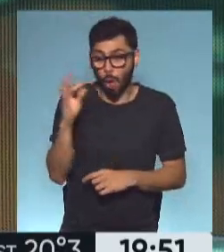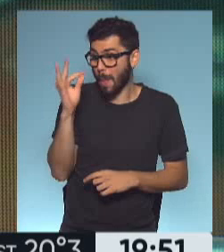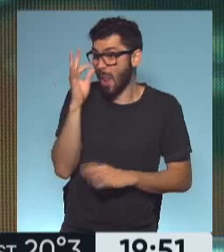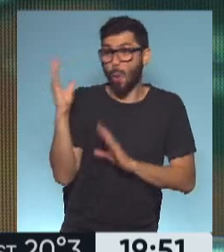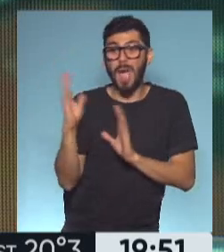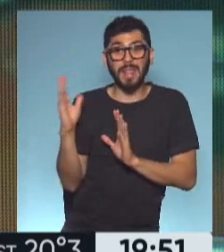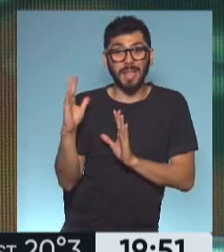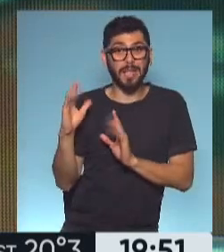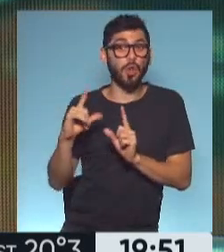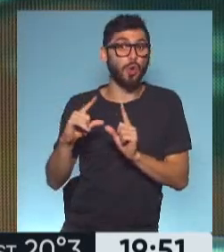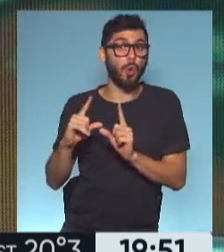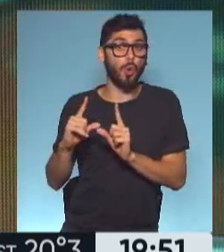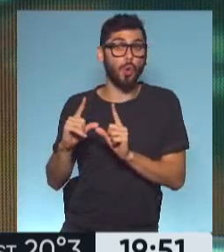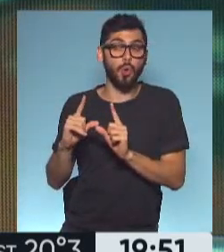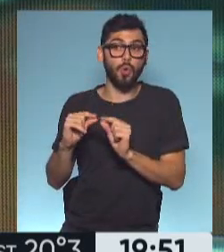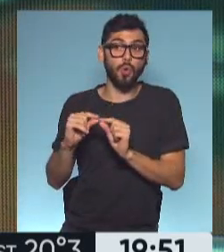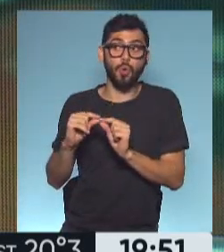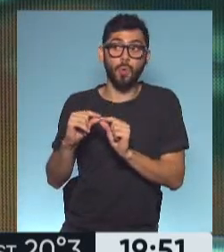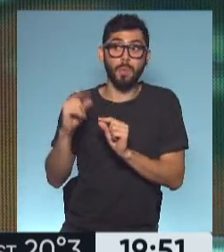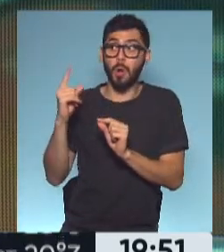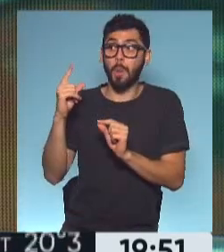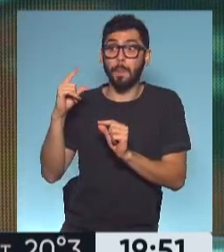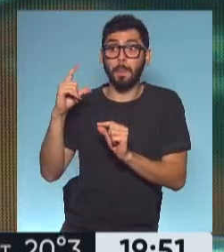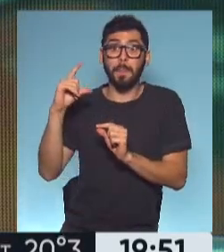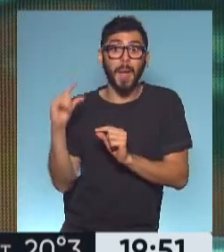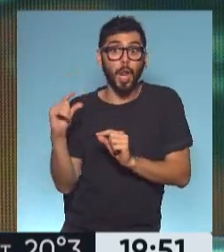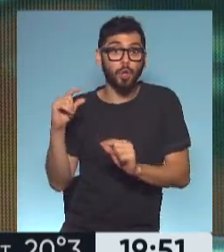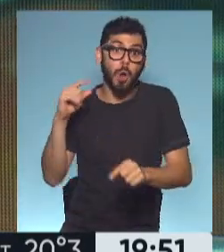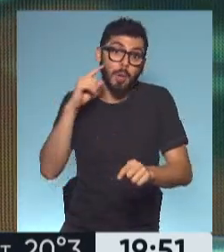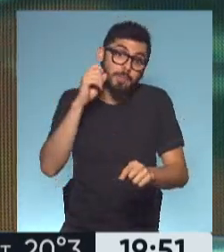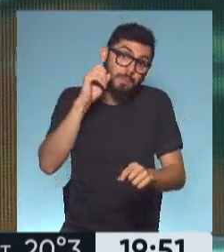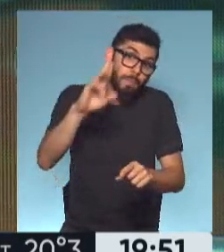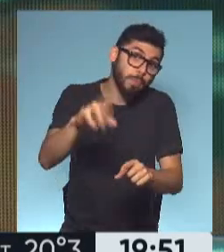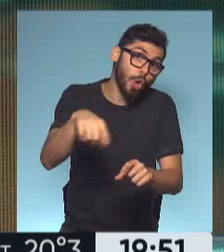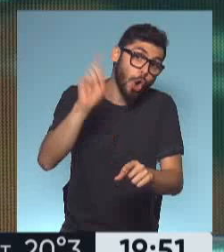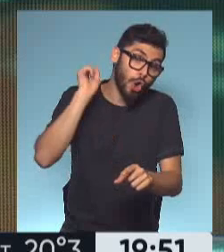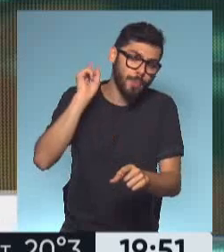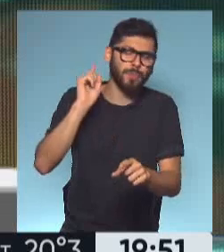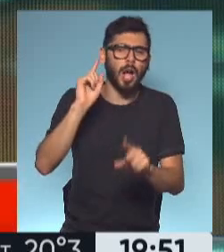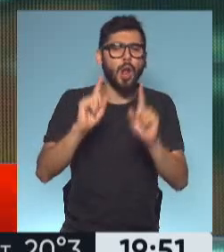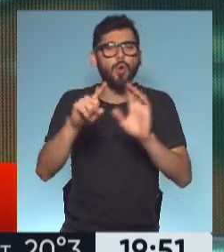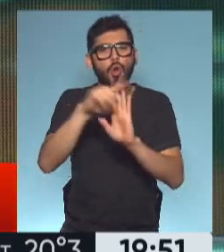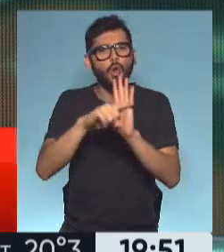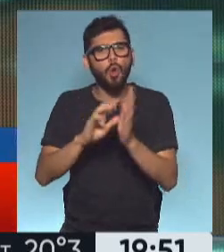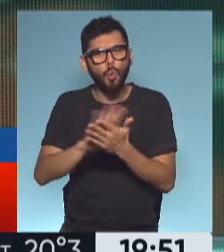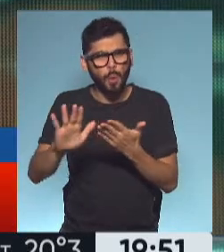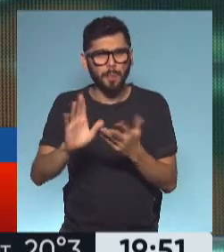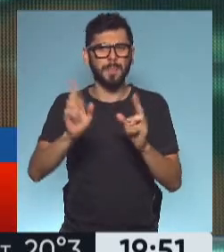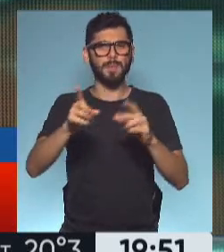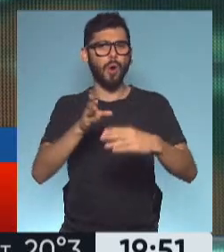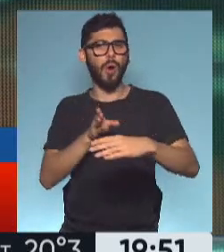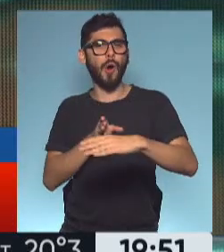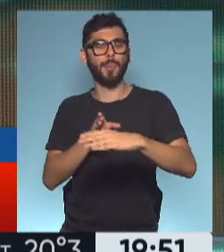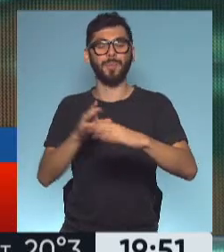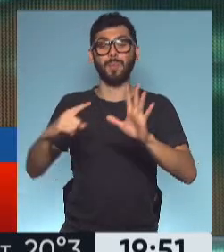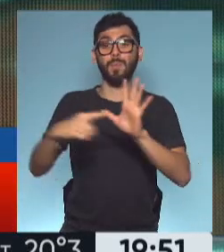un número sensiblemente inferior al actual. Dio algunas medidas nuevas, fundamentalmente los accesos que ya contábamos que iban a